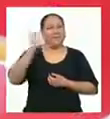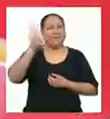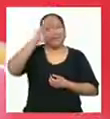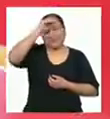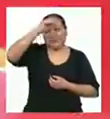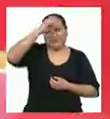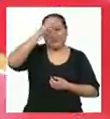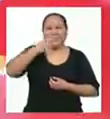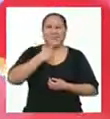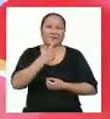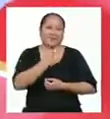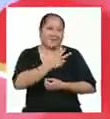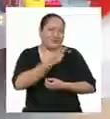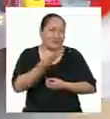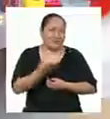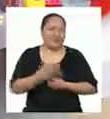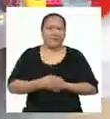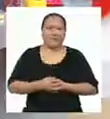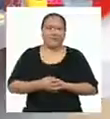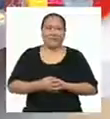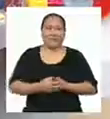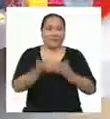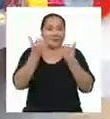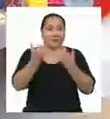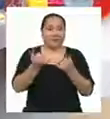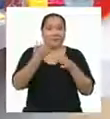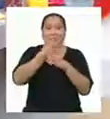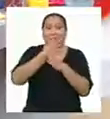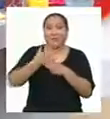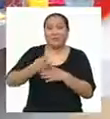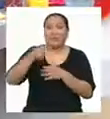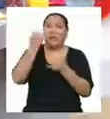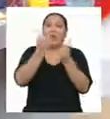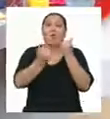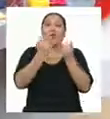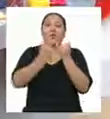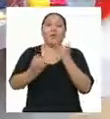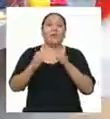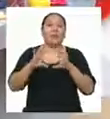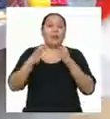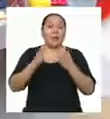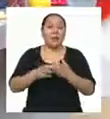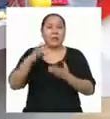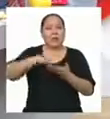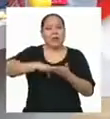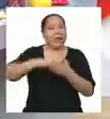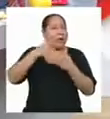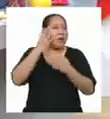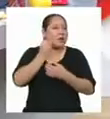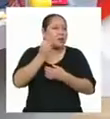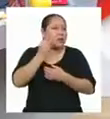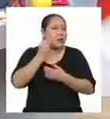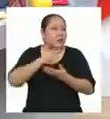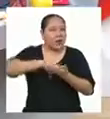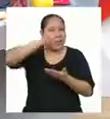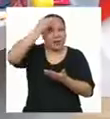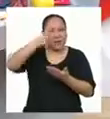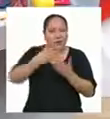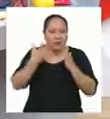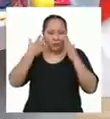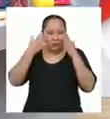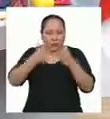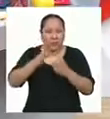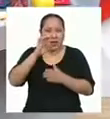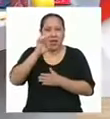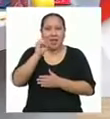Hola chicas y chicos de segundo de media. Hoy vamos a compartir la última actividad de la experiencia de aprendizaje relacionada con la estadística que